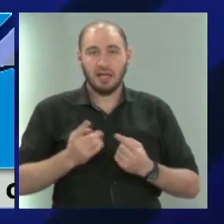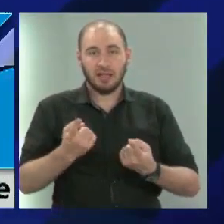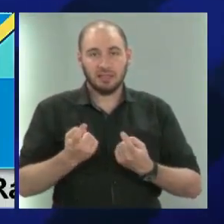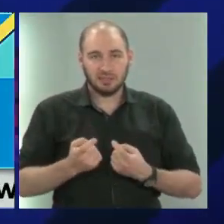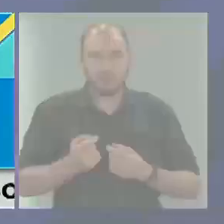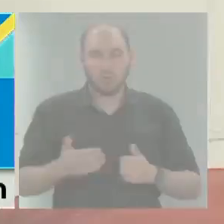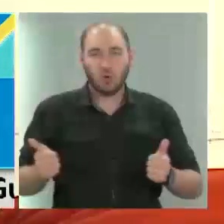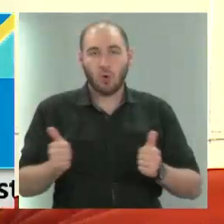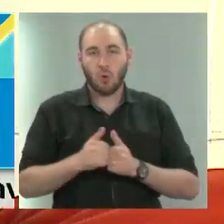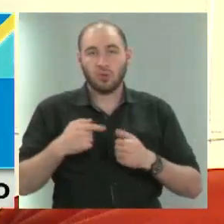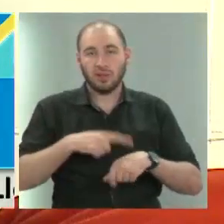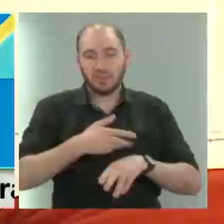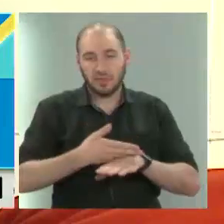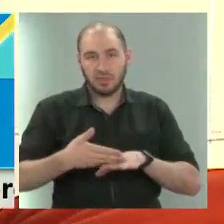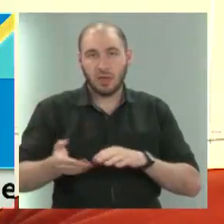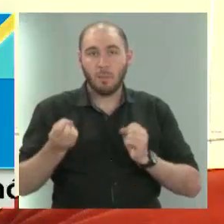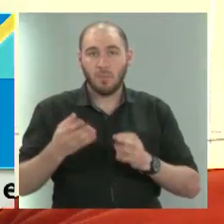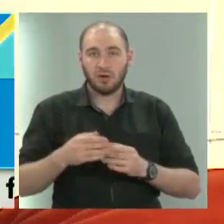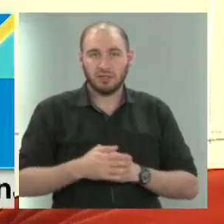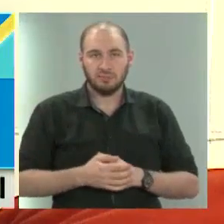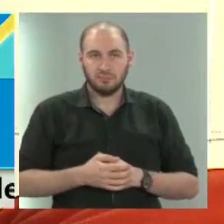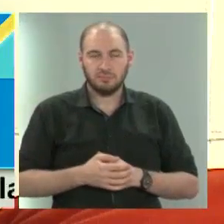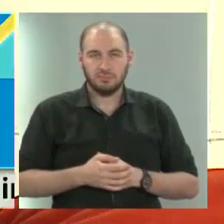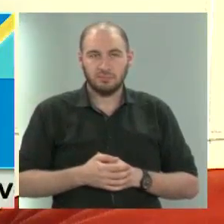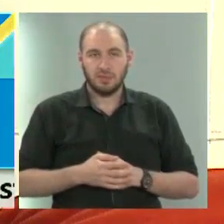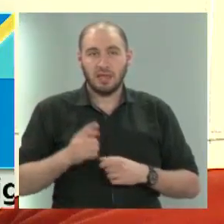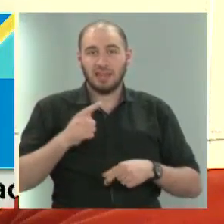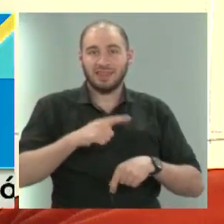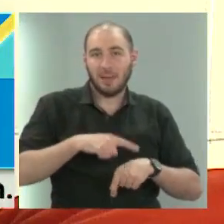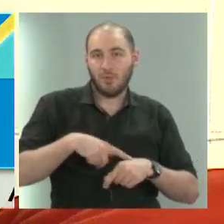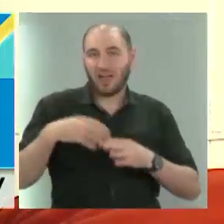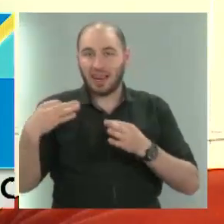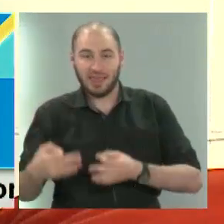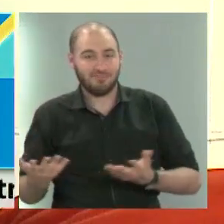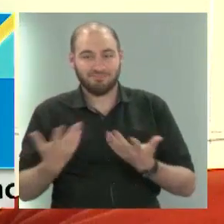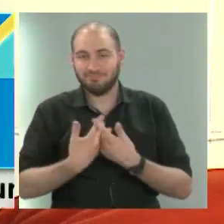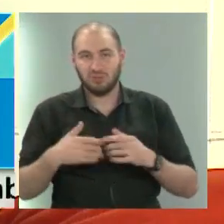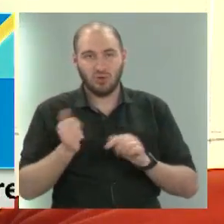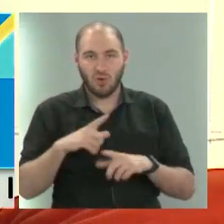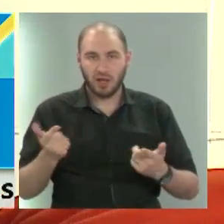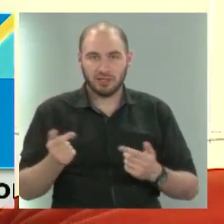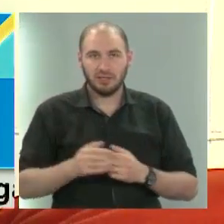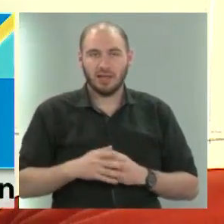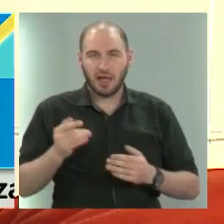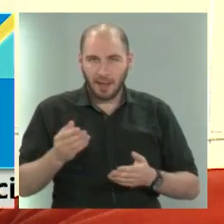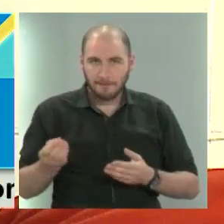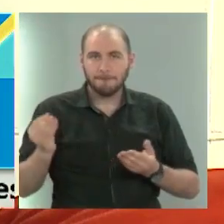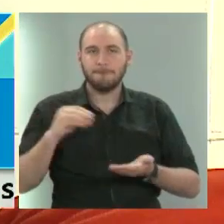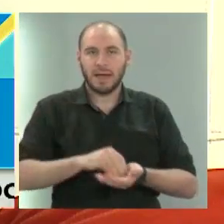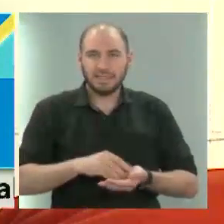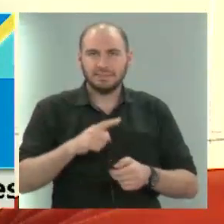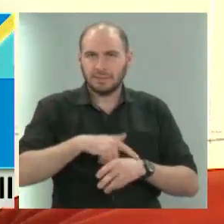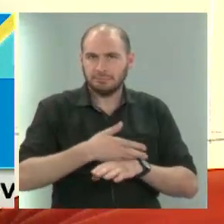necesitan acompañar al tiempo, porque si no la ecuación tiempo-calidad no se da, ¿no?, sino que hay que imprimirle, ¿no?, a aprovechar